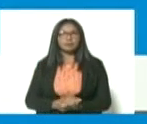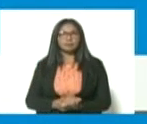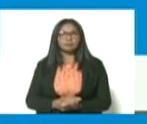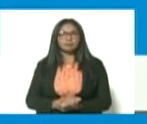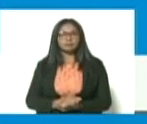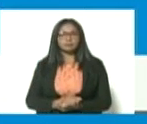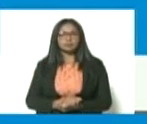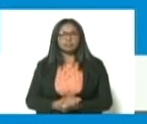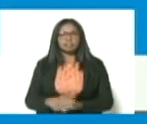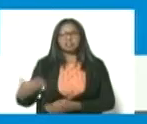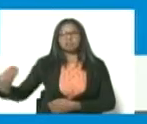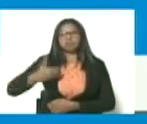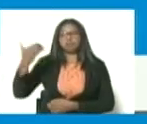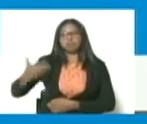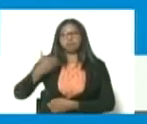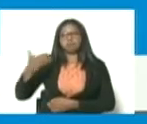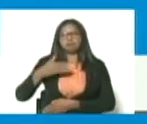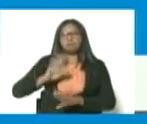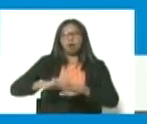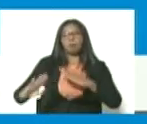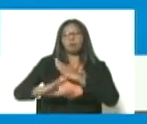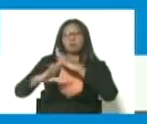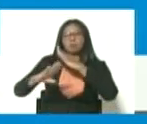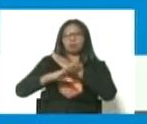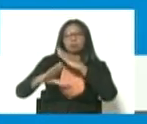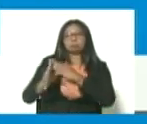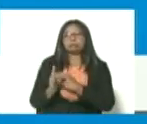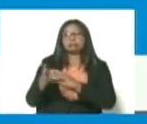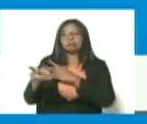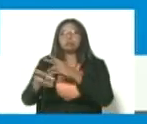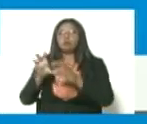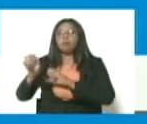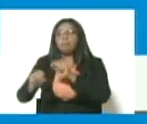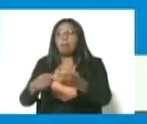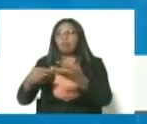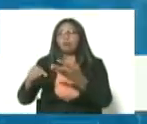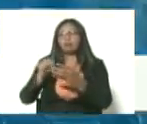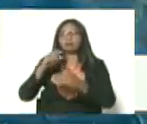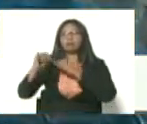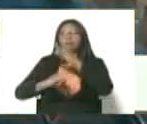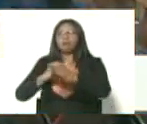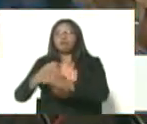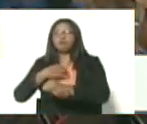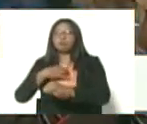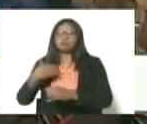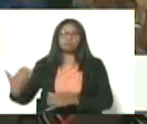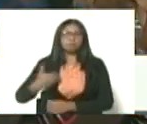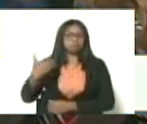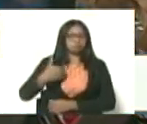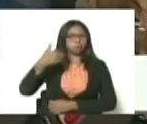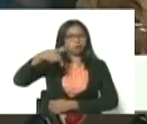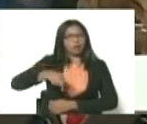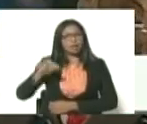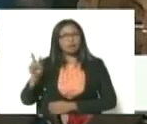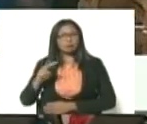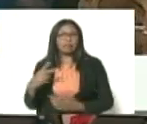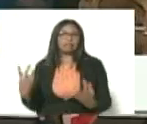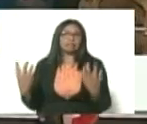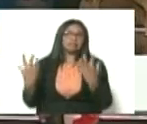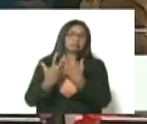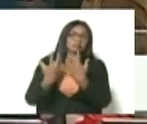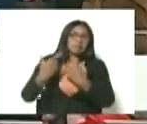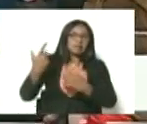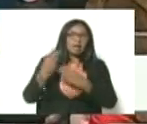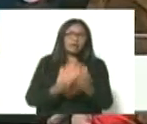de la tortura a través de las sanciones, esa filosofía criminal de la guerra económica contra los